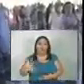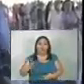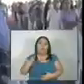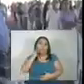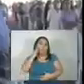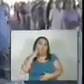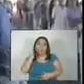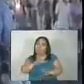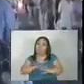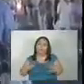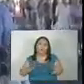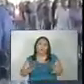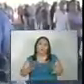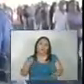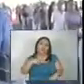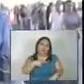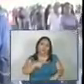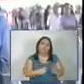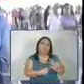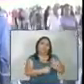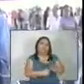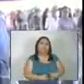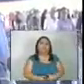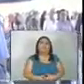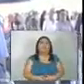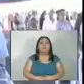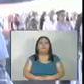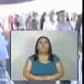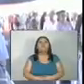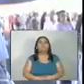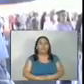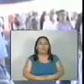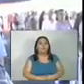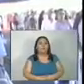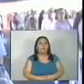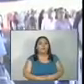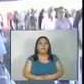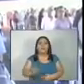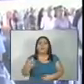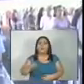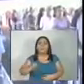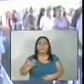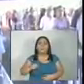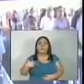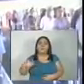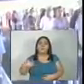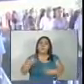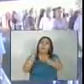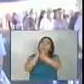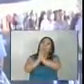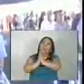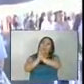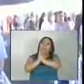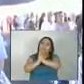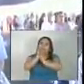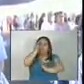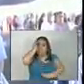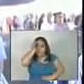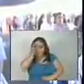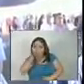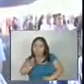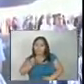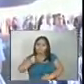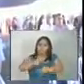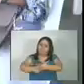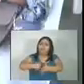ella ya no está verdad. ¿Siempre hay algo para pedir salud? Ah, sí. Sí, siempre hay algo que pedir pues esta fe, la